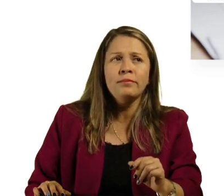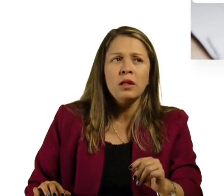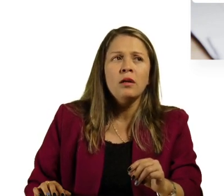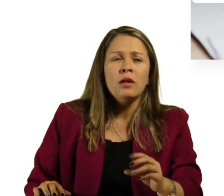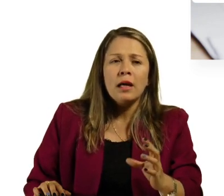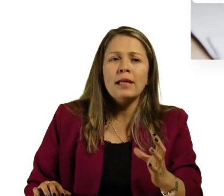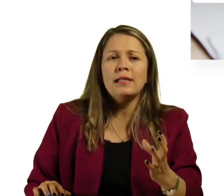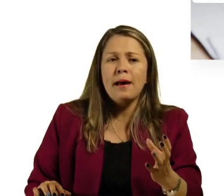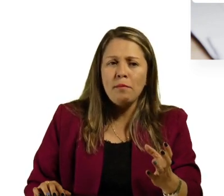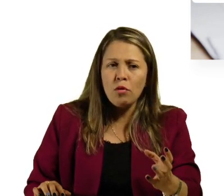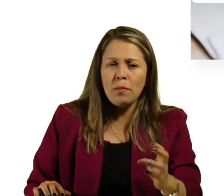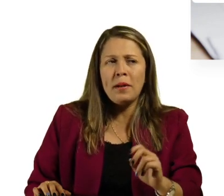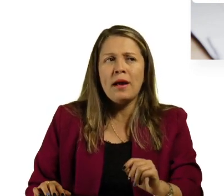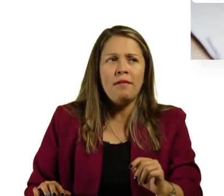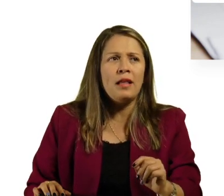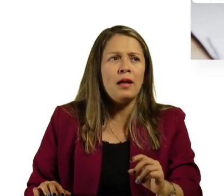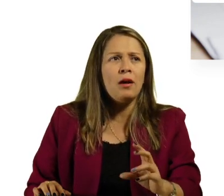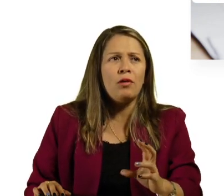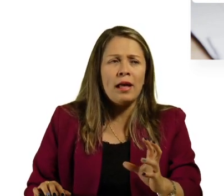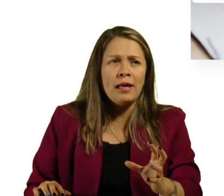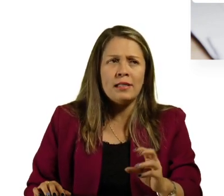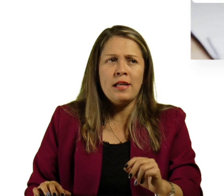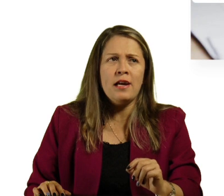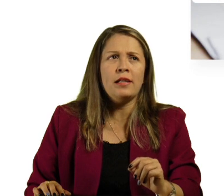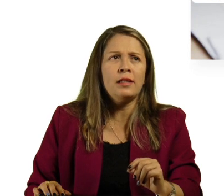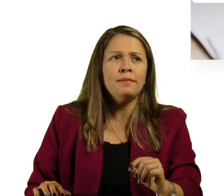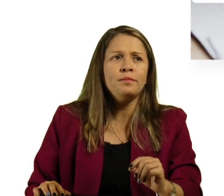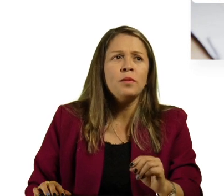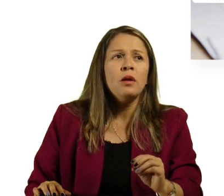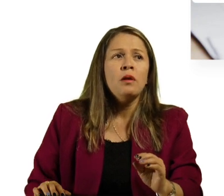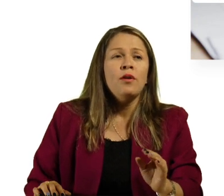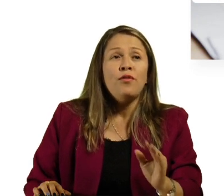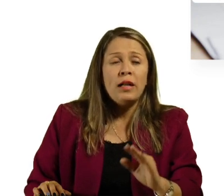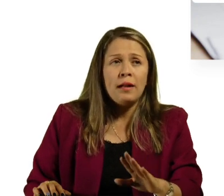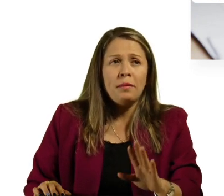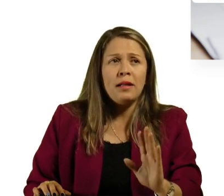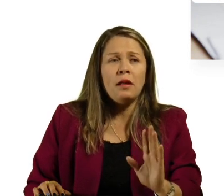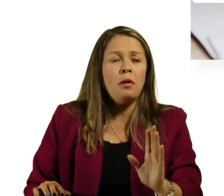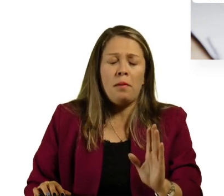empresa, que sea muy precavida a la hora de diseñarse.